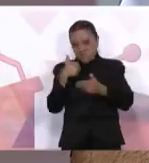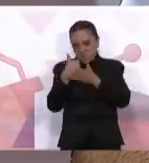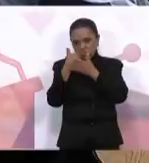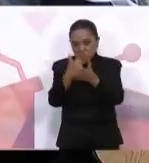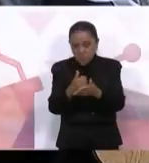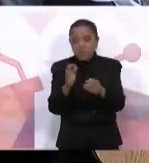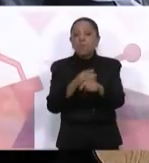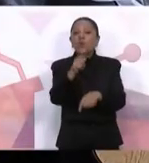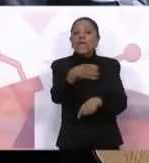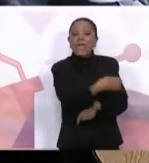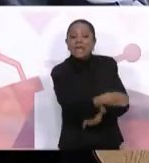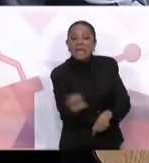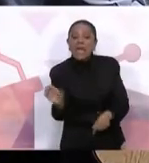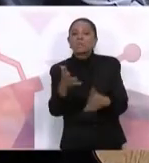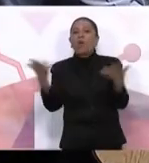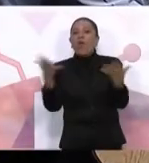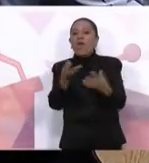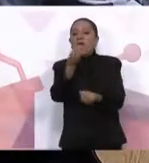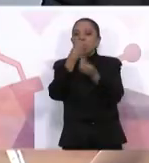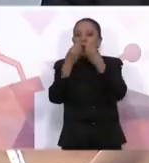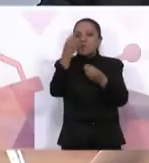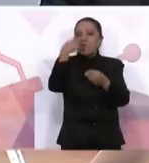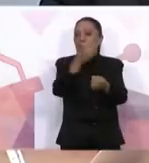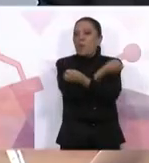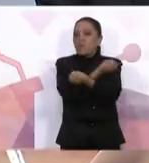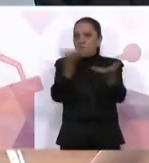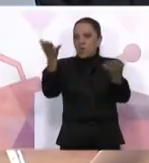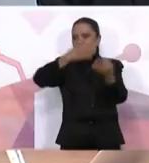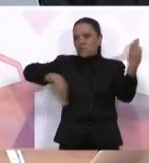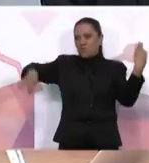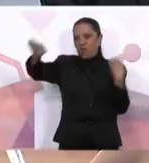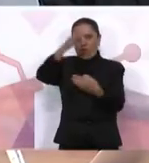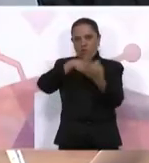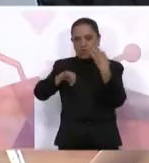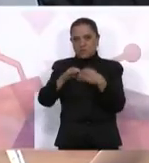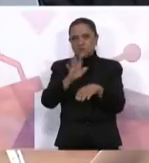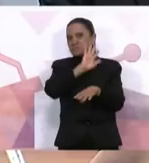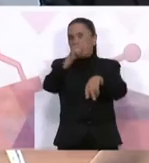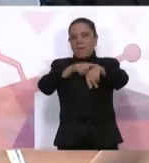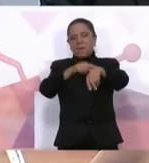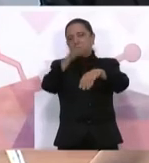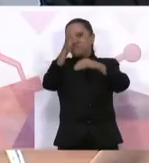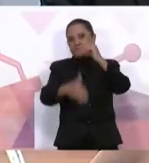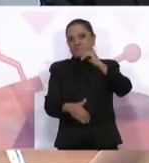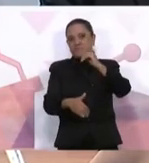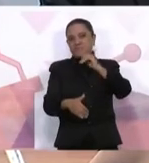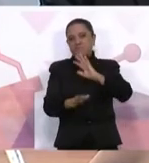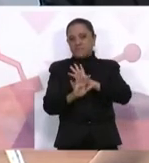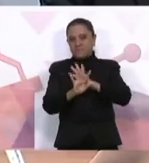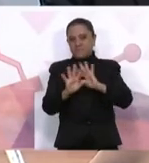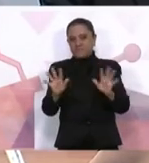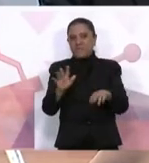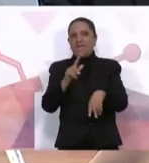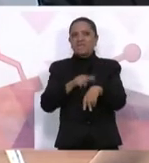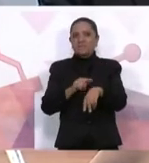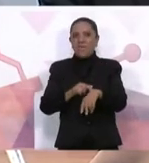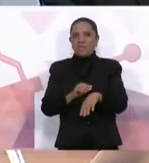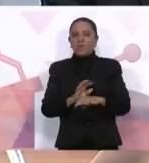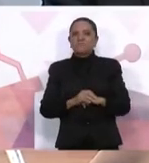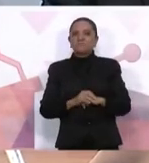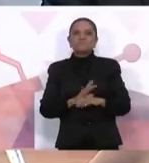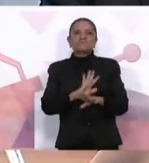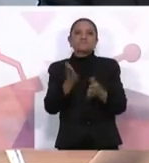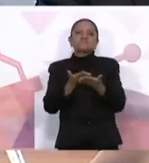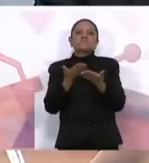ácaros o tiempo candidato muchas gracias un minuto a su fin y abrimos entonces la ronda de réplicas y contrarréplicas el